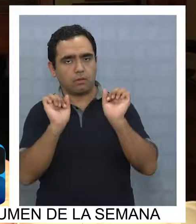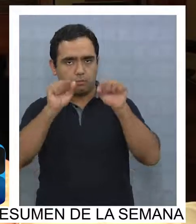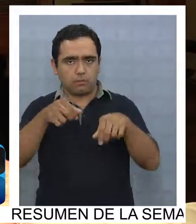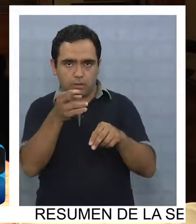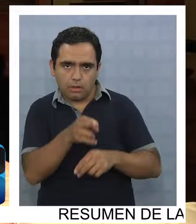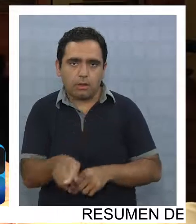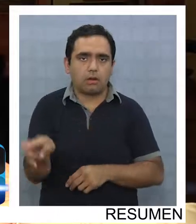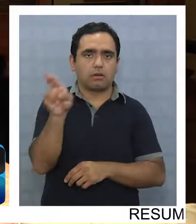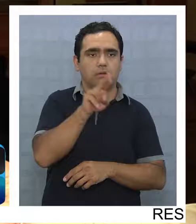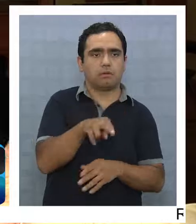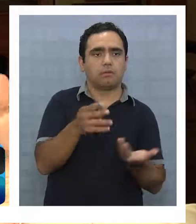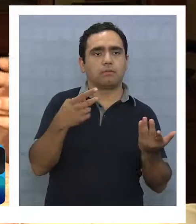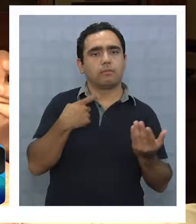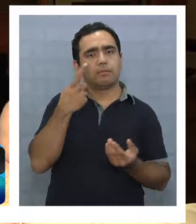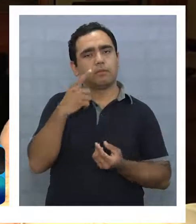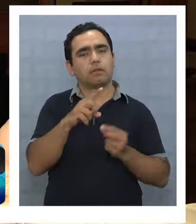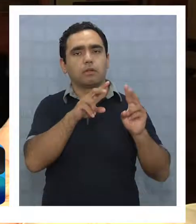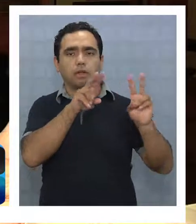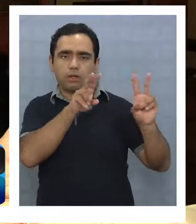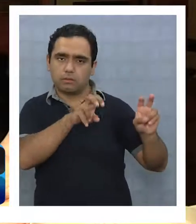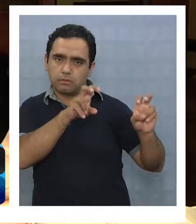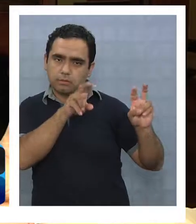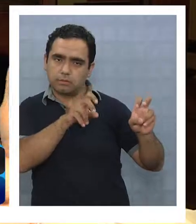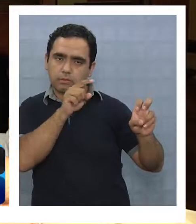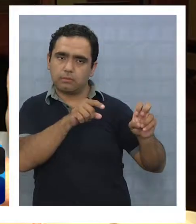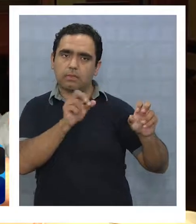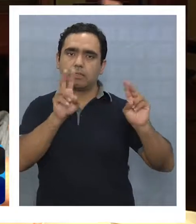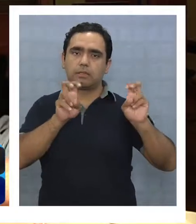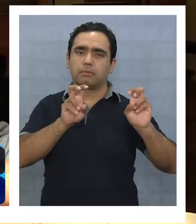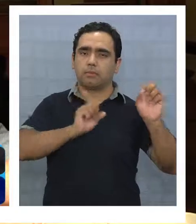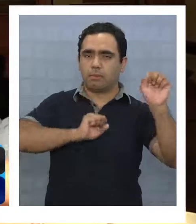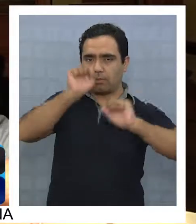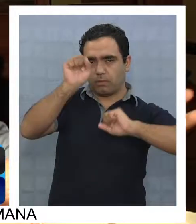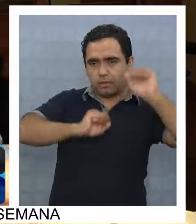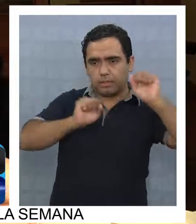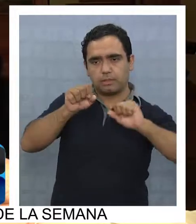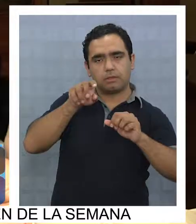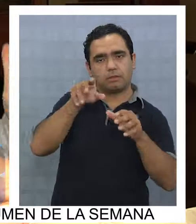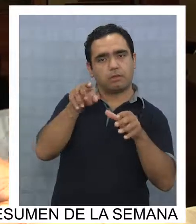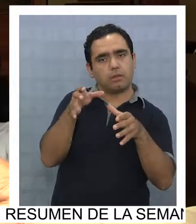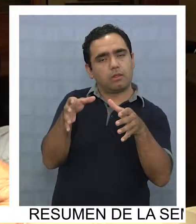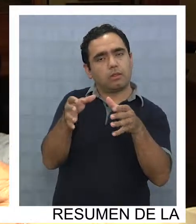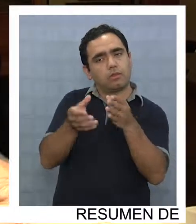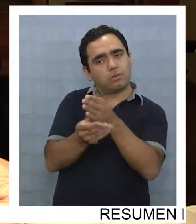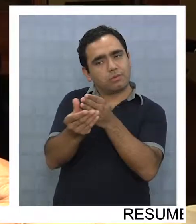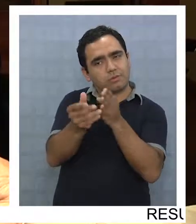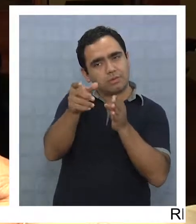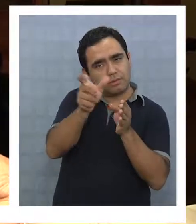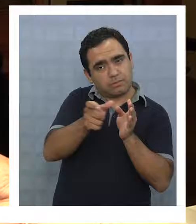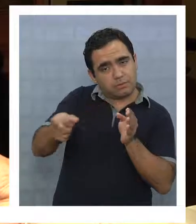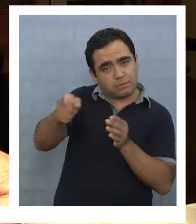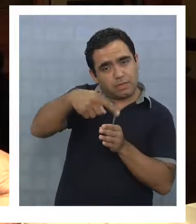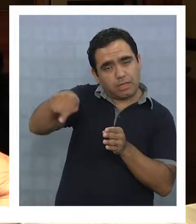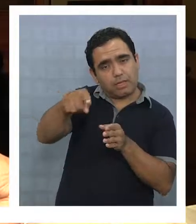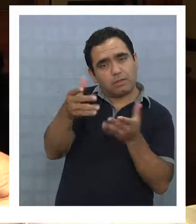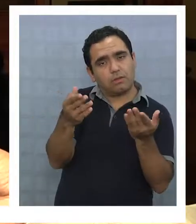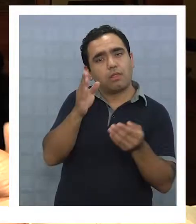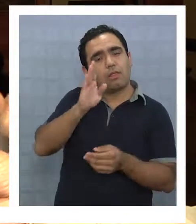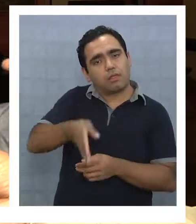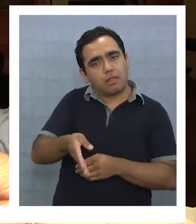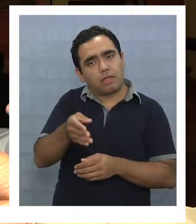hay un tema de aspecto político un poco de parte de ellos que ellos tienen que resolver una